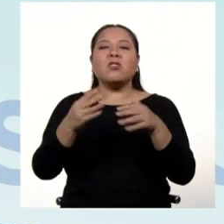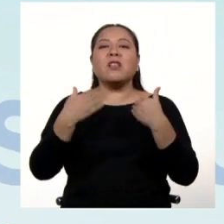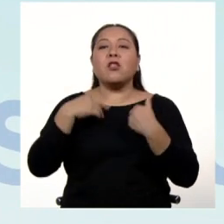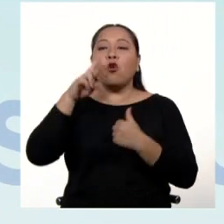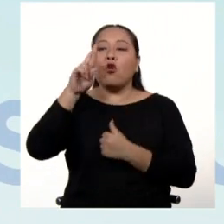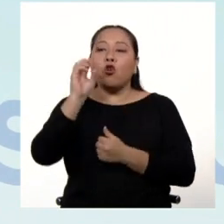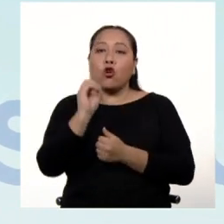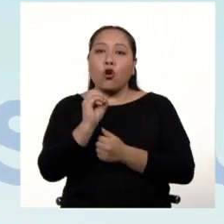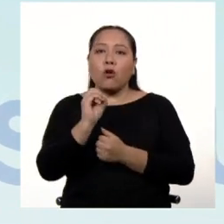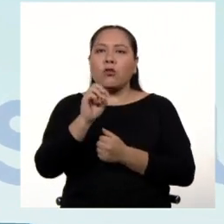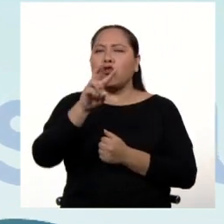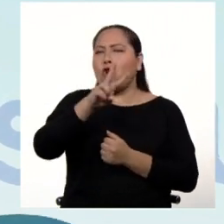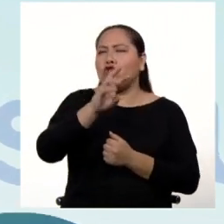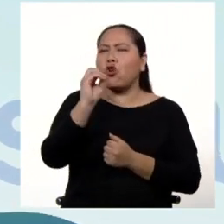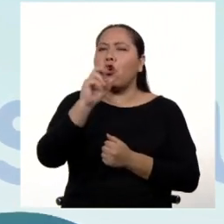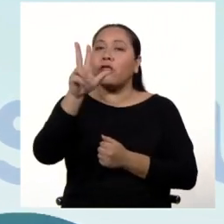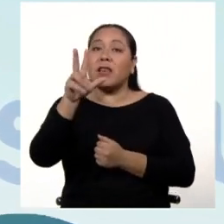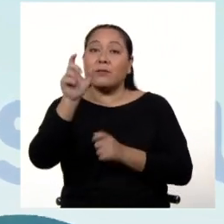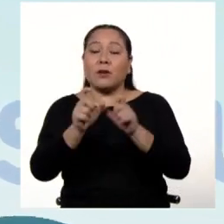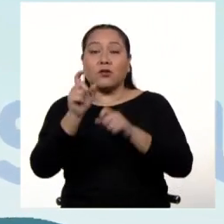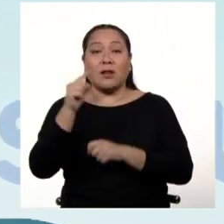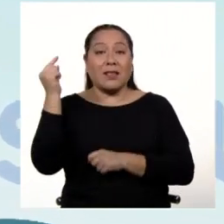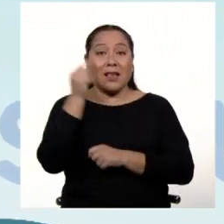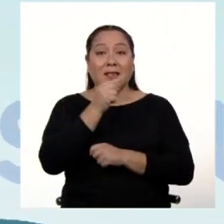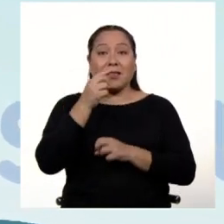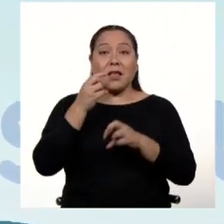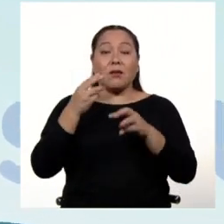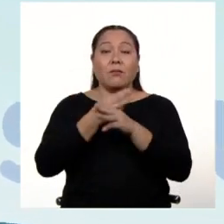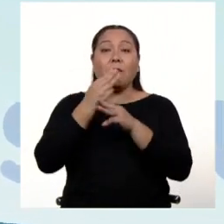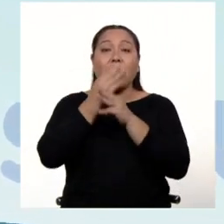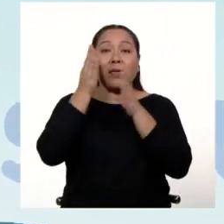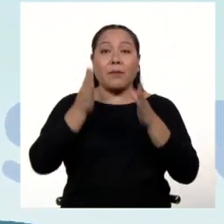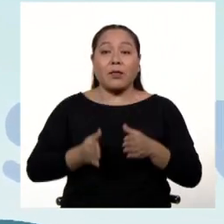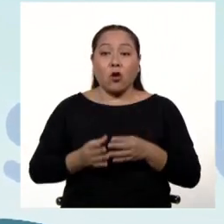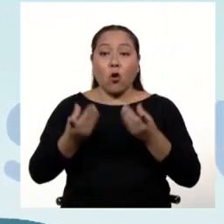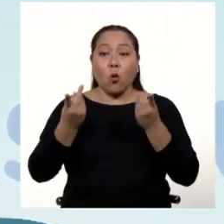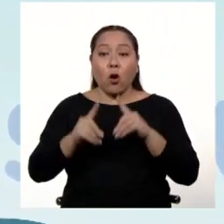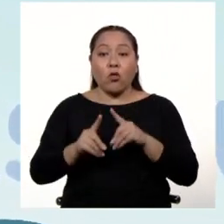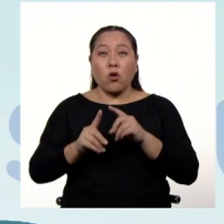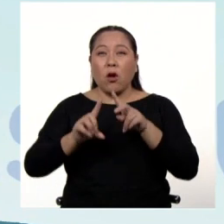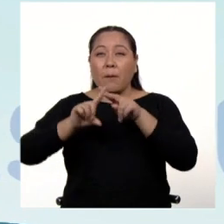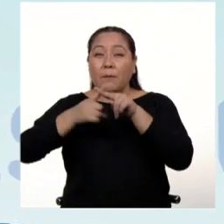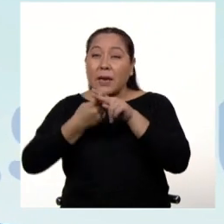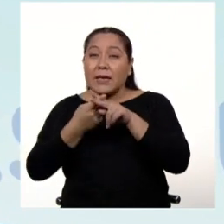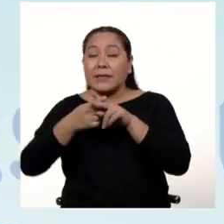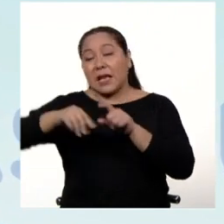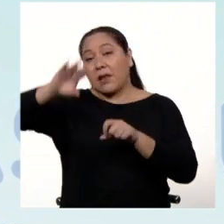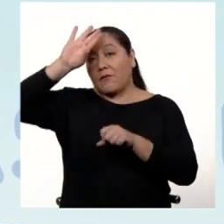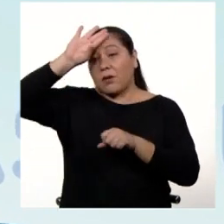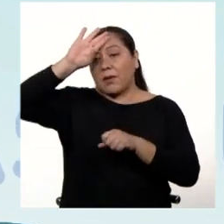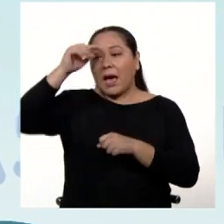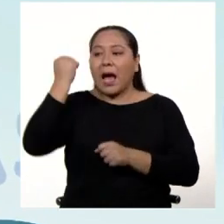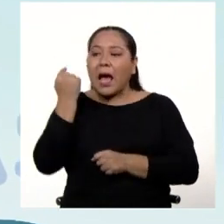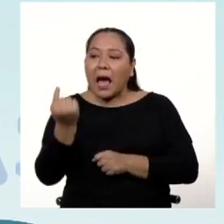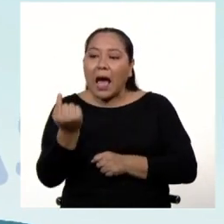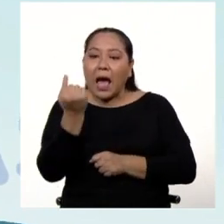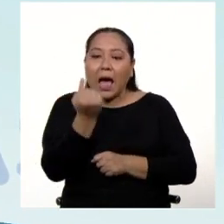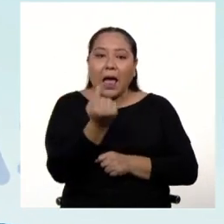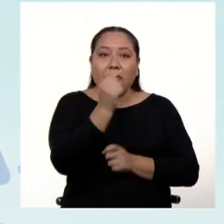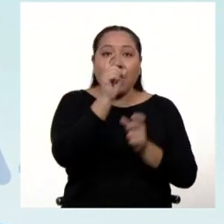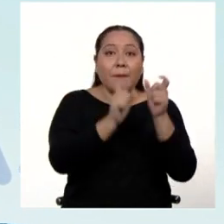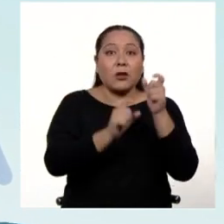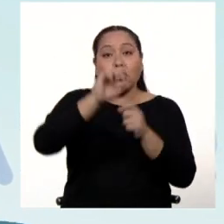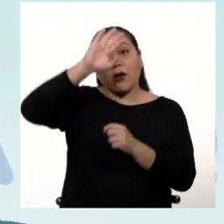eso? Según este matemático, en una fase inicial de la enfermedad, cada persona infectada